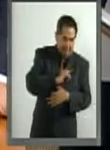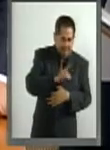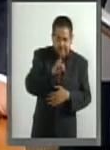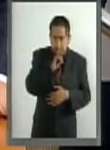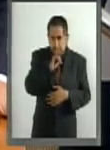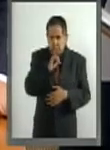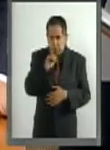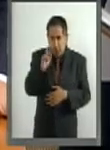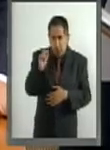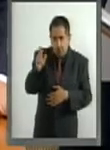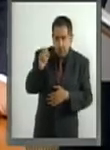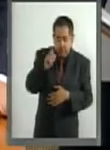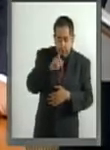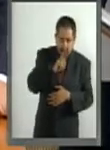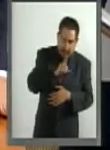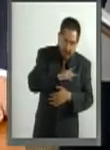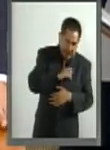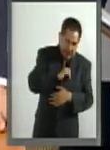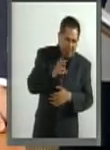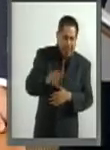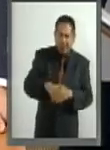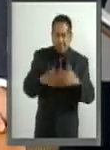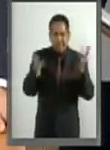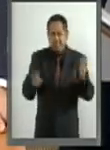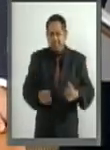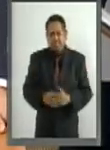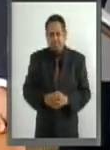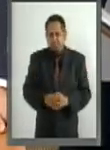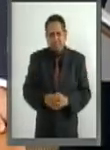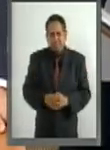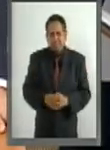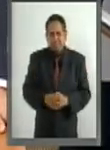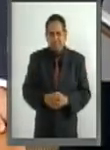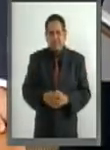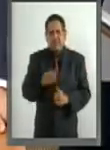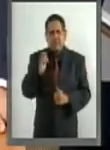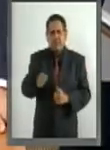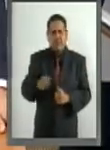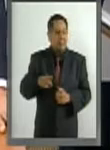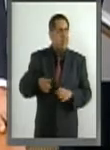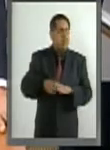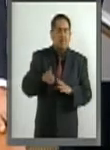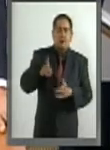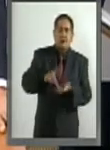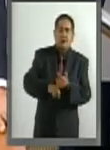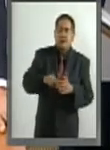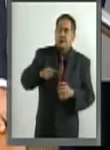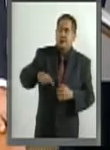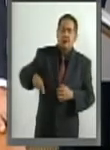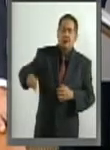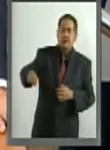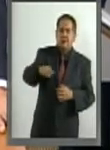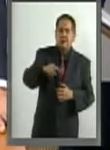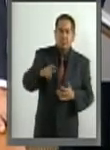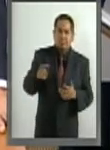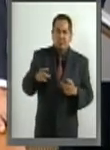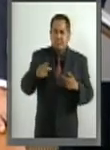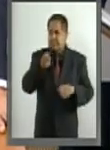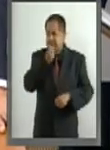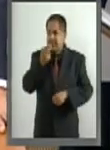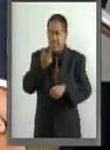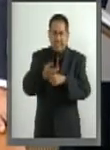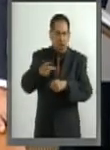inhibió. Ya ni qué decir de la participación de los